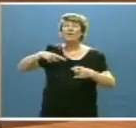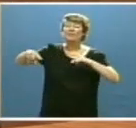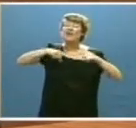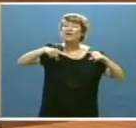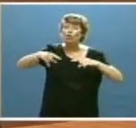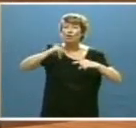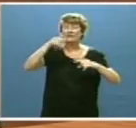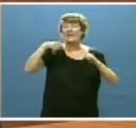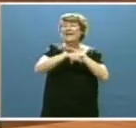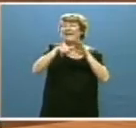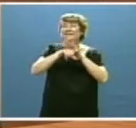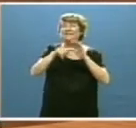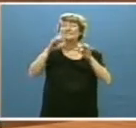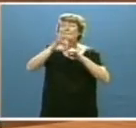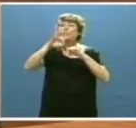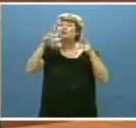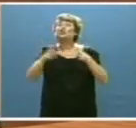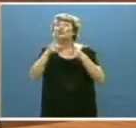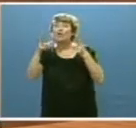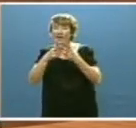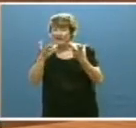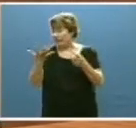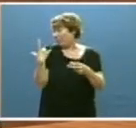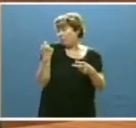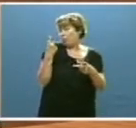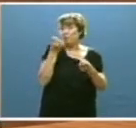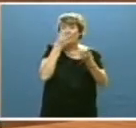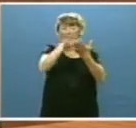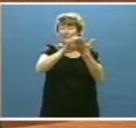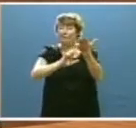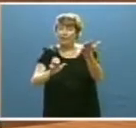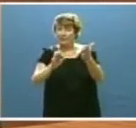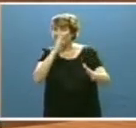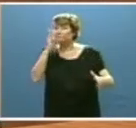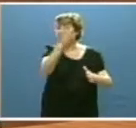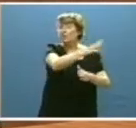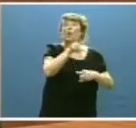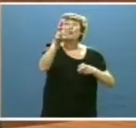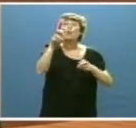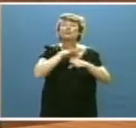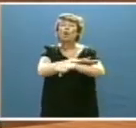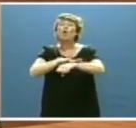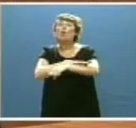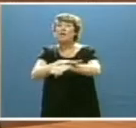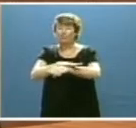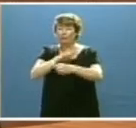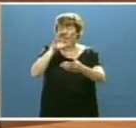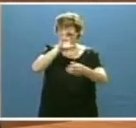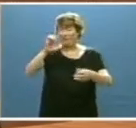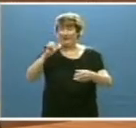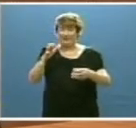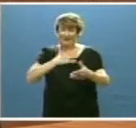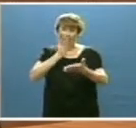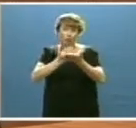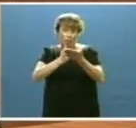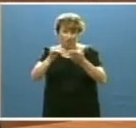gerentes de servicios sociales en un reciente informe dirigido a los nuevos gobiernos municipales y autonómicos